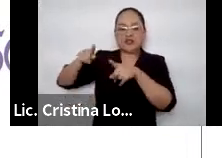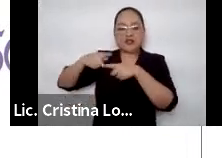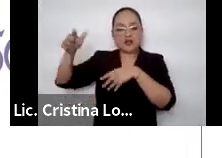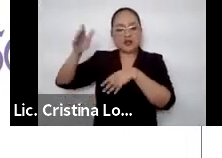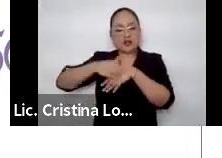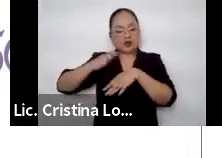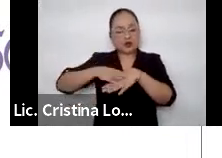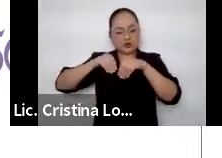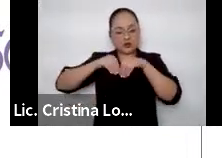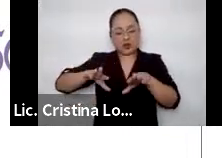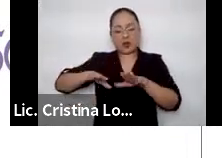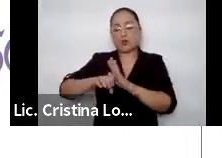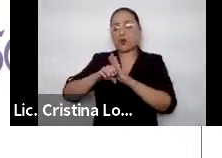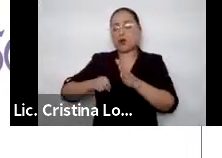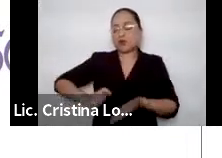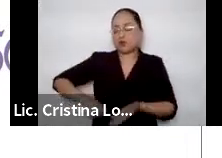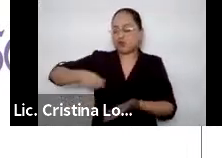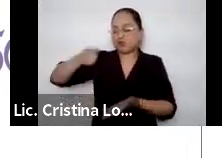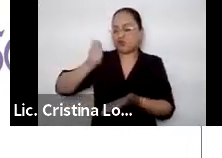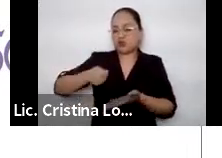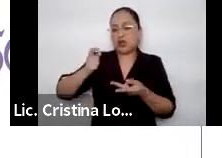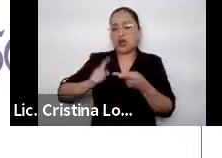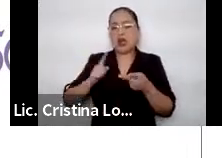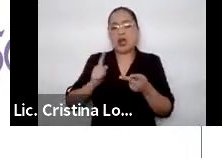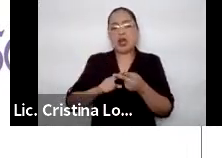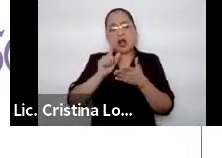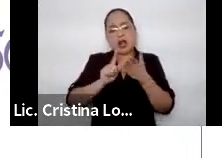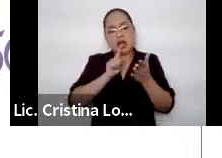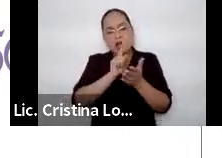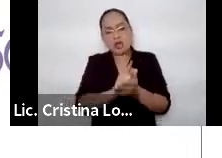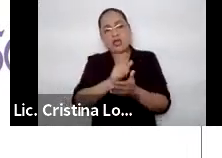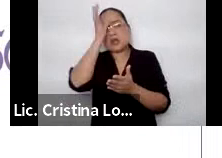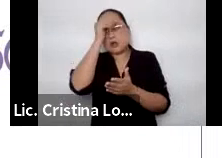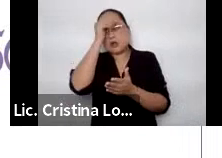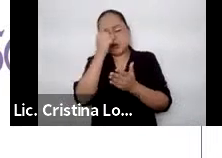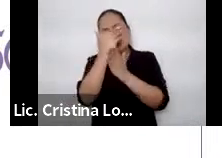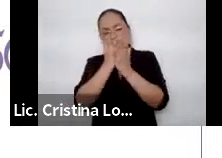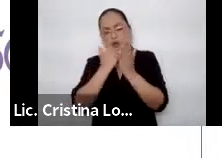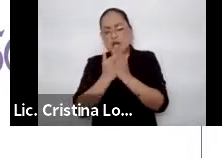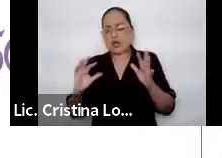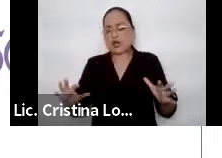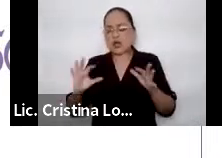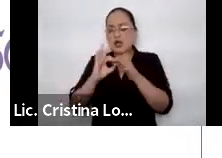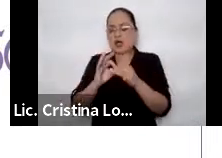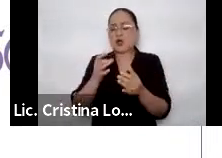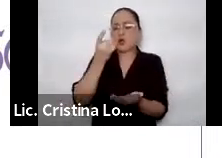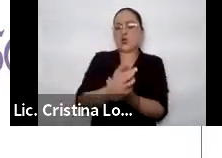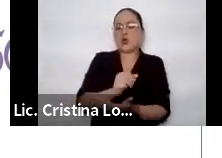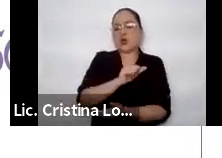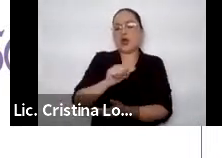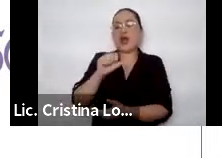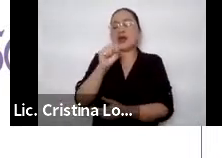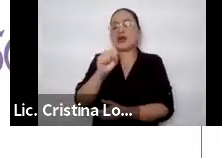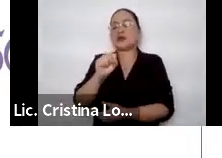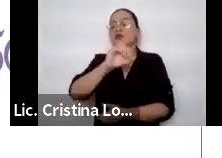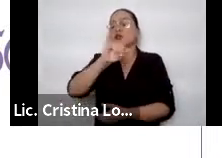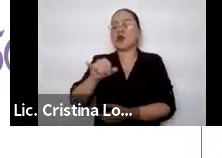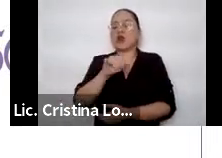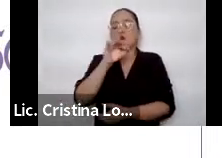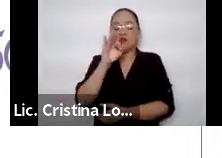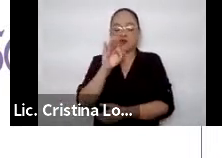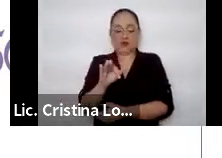como serían sentencias y normas, acuerdos, etcétera, se publicarían en el semanario